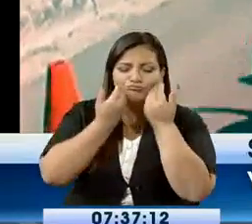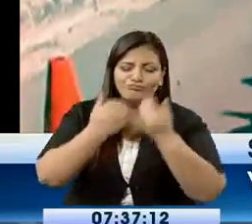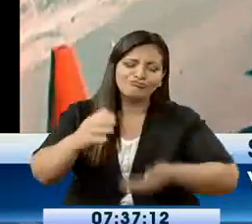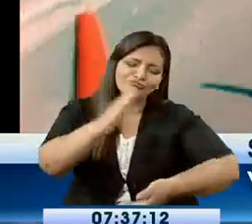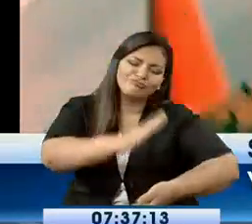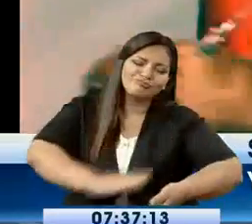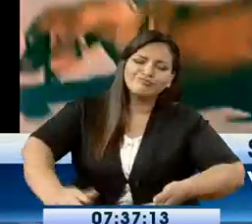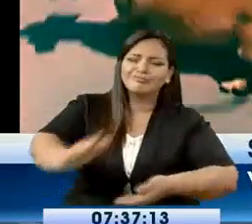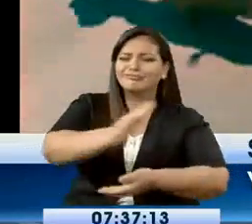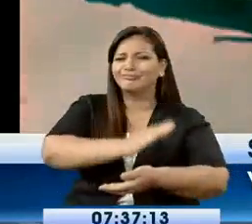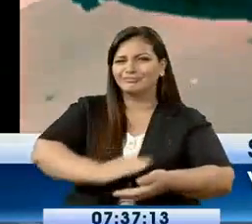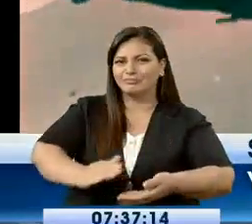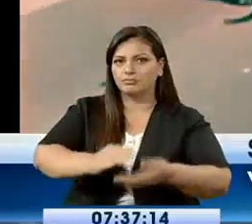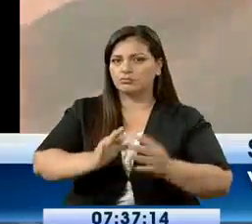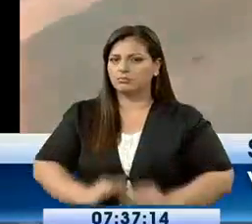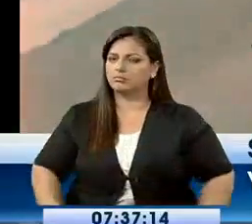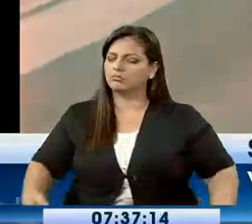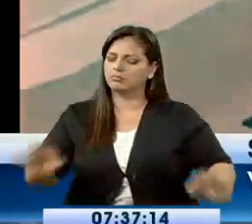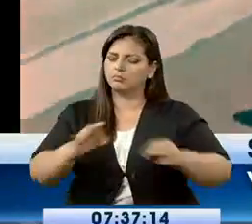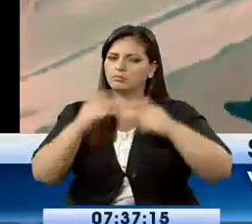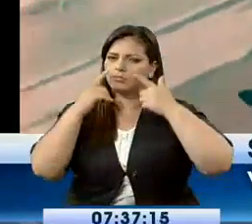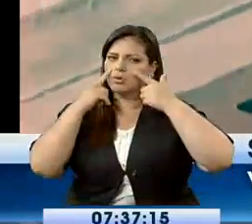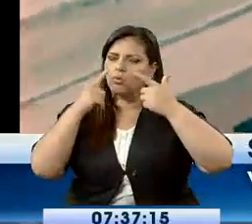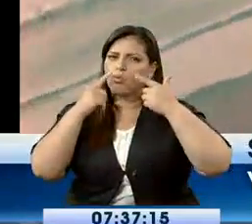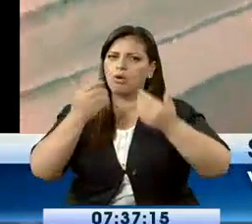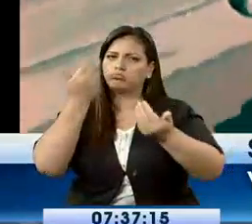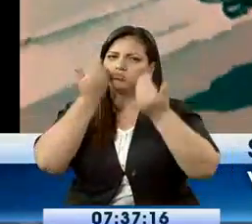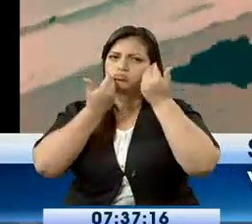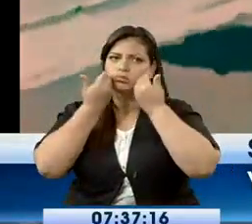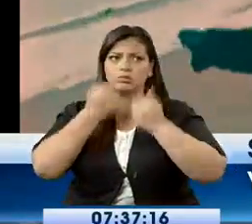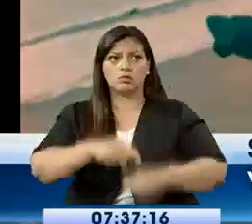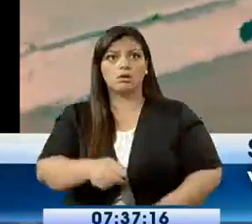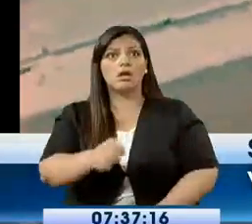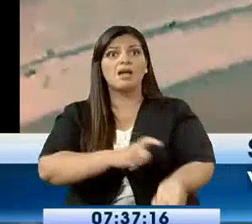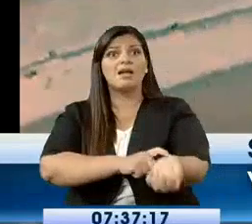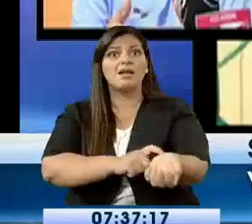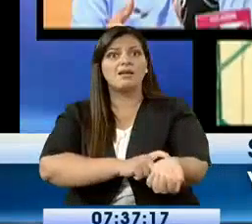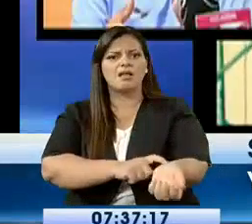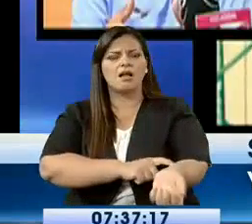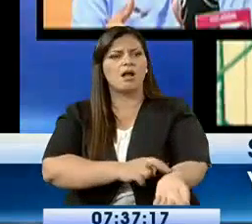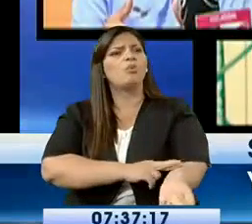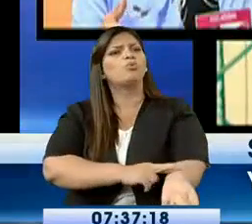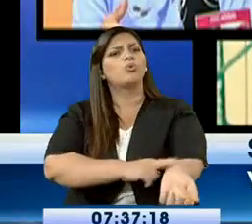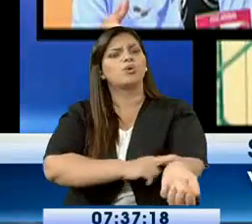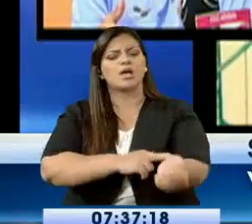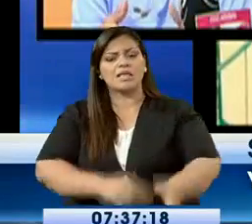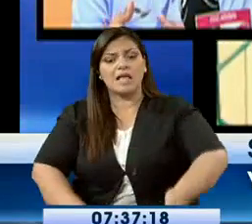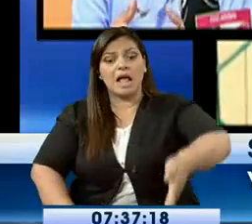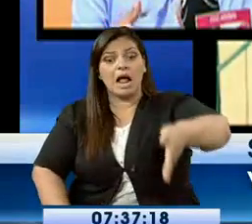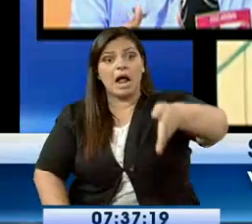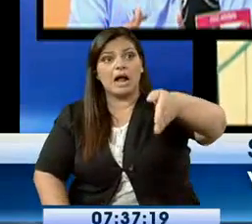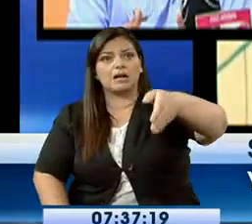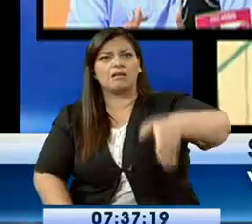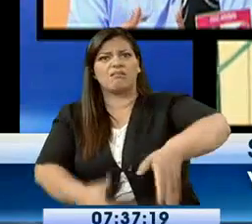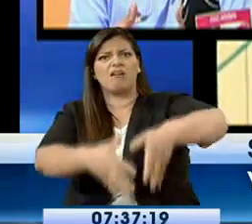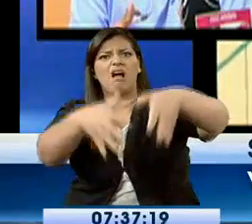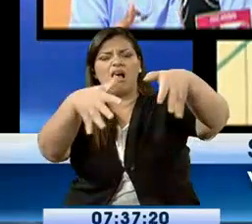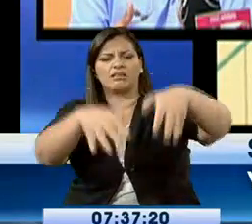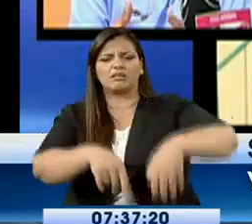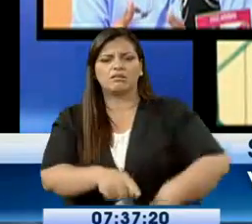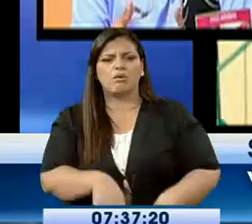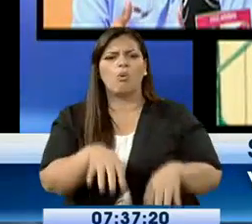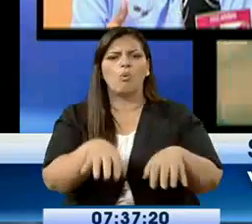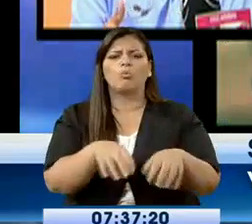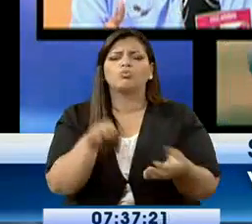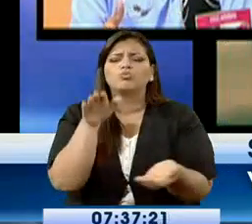de casa. Especialmente los que son de razas grandes. El detalle está en el daño que puede causar. Un perro pequeño no va a